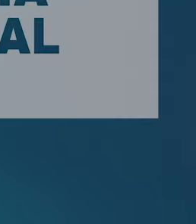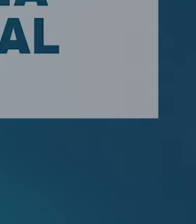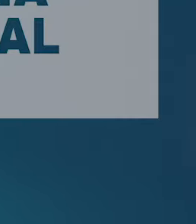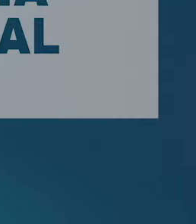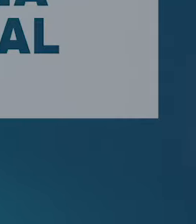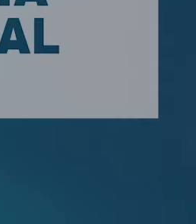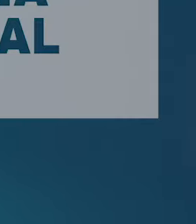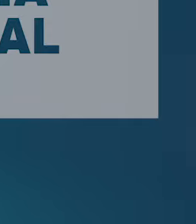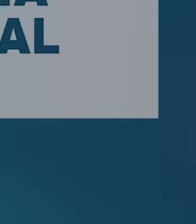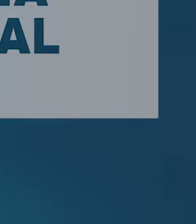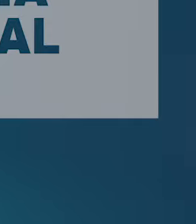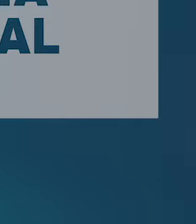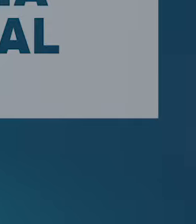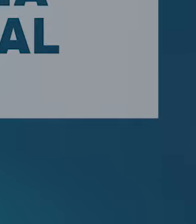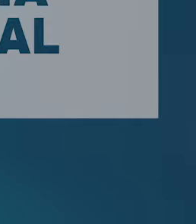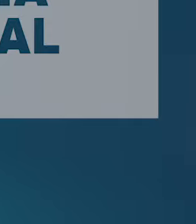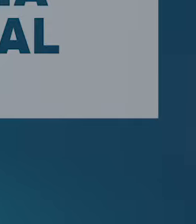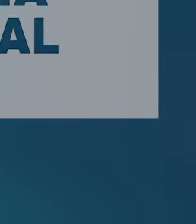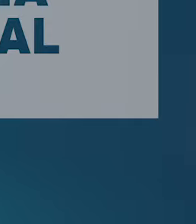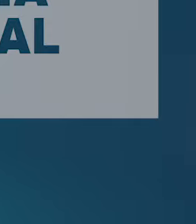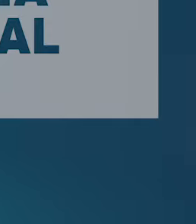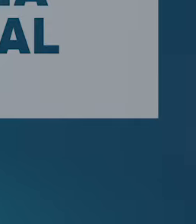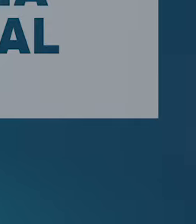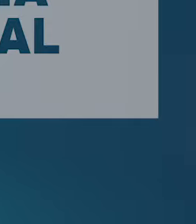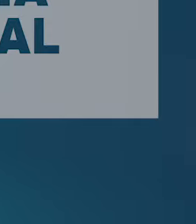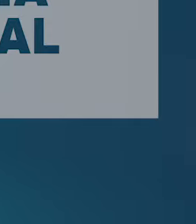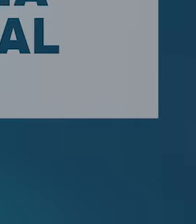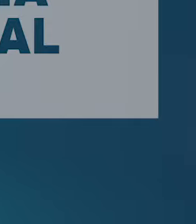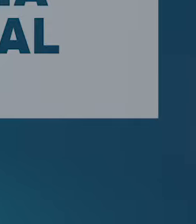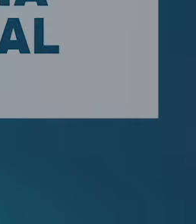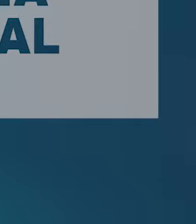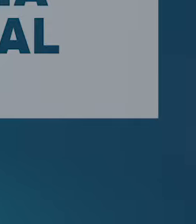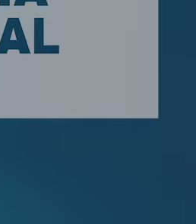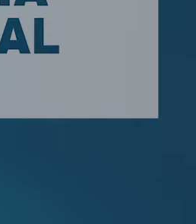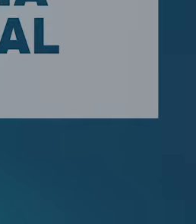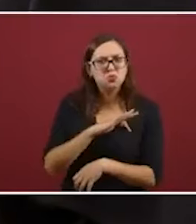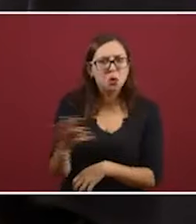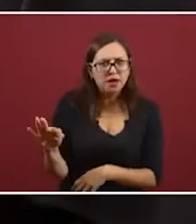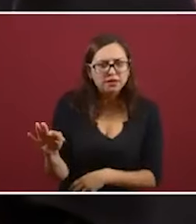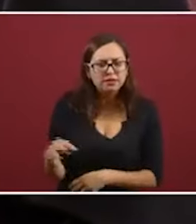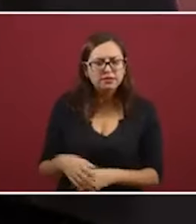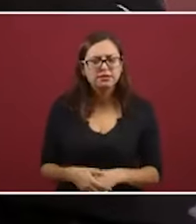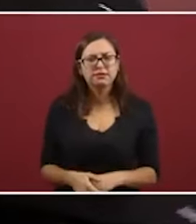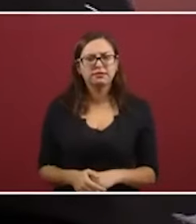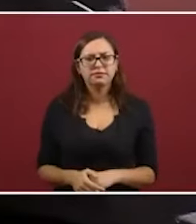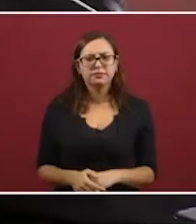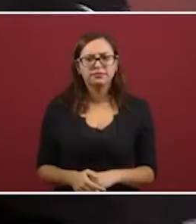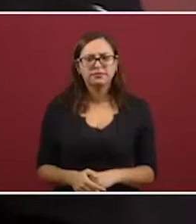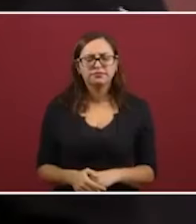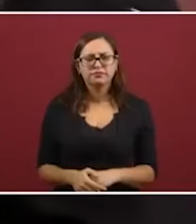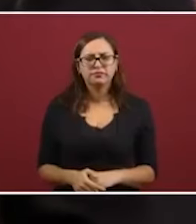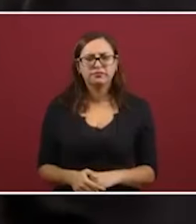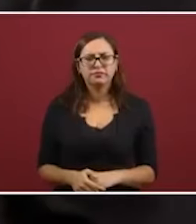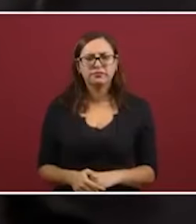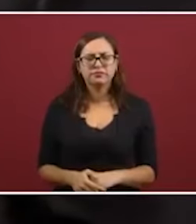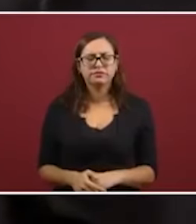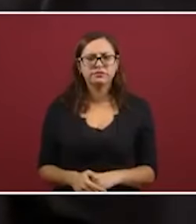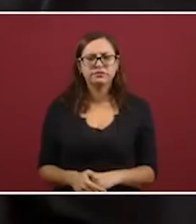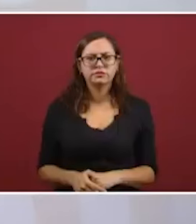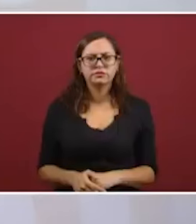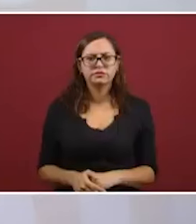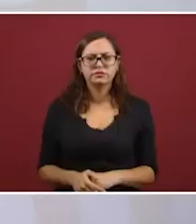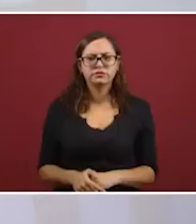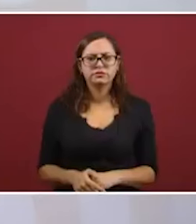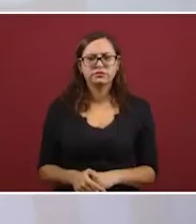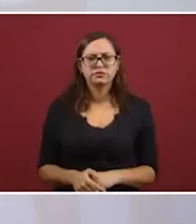organizaciones, y al momento están manipulando a los agentes para hacer el bloqueo carretero. Puede ser también,